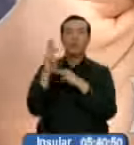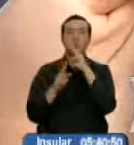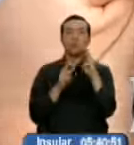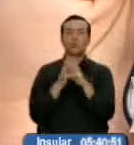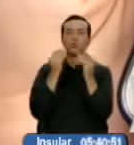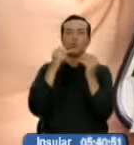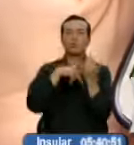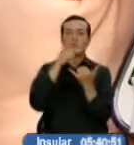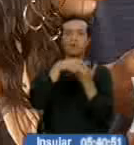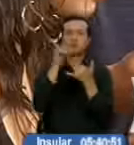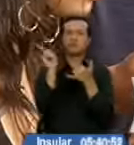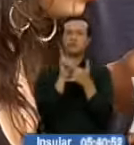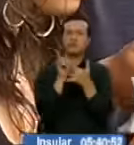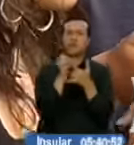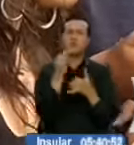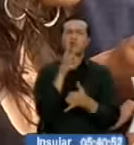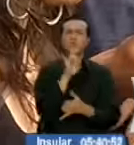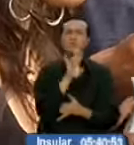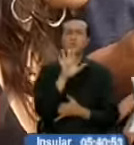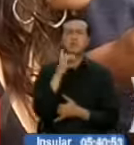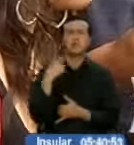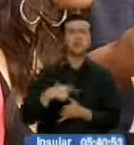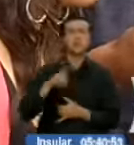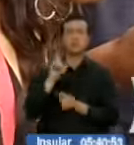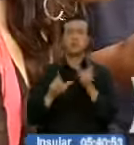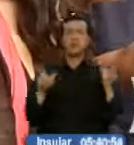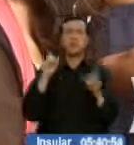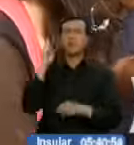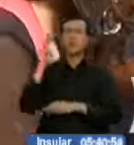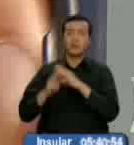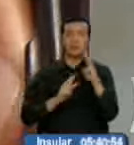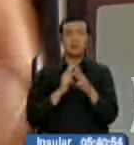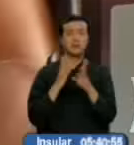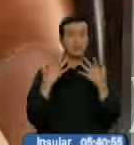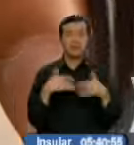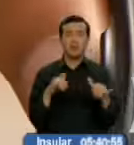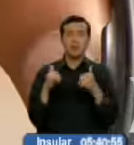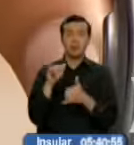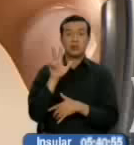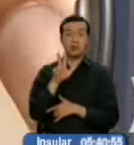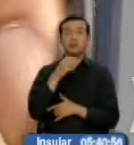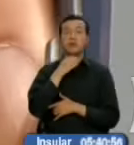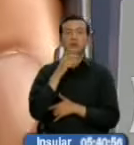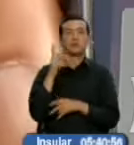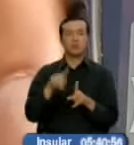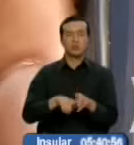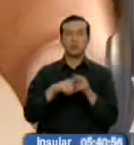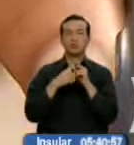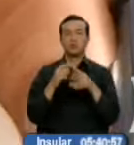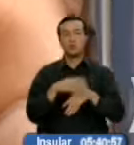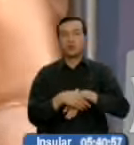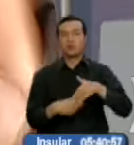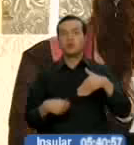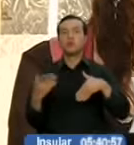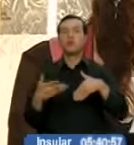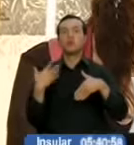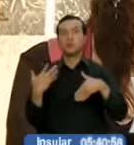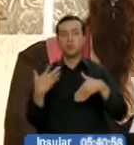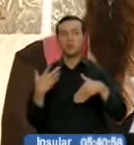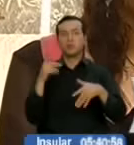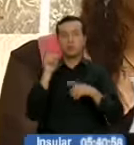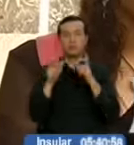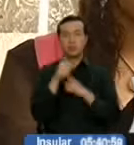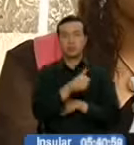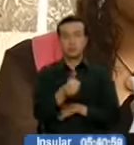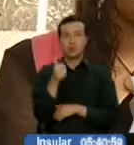mundial, alcanzando más de 75 millones de usuarios en todo el mundo. Y este 3 de agosto aterrizó en Sudamérica, en donde no pasa